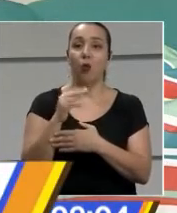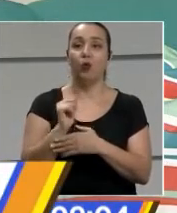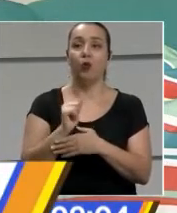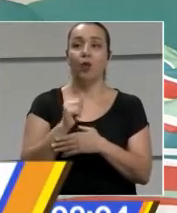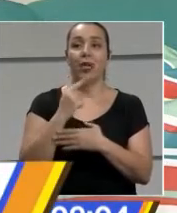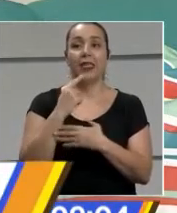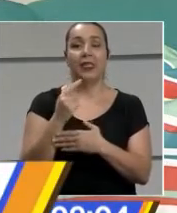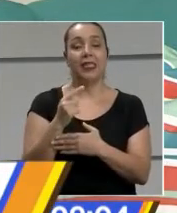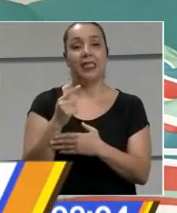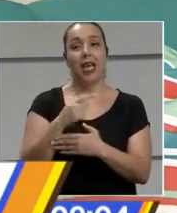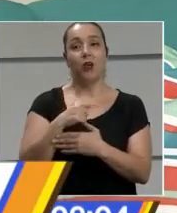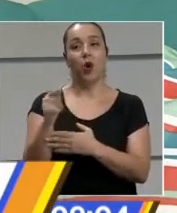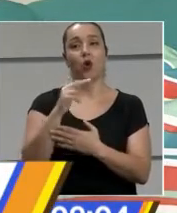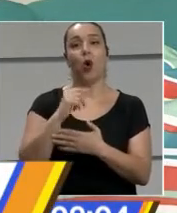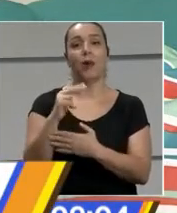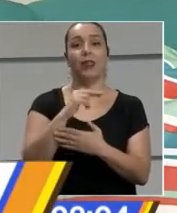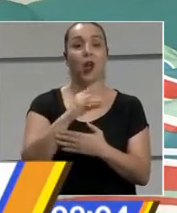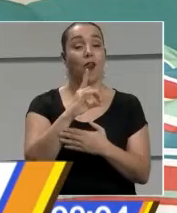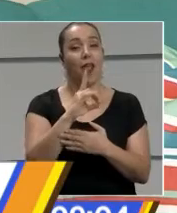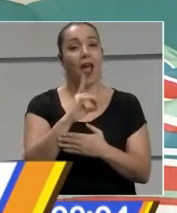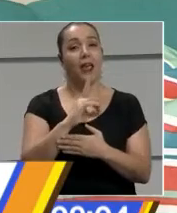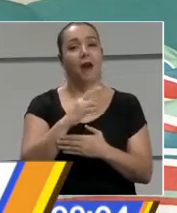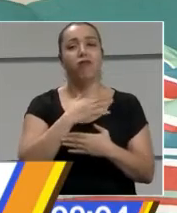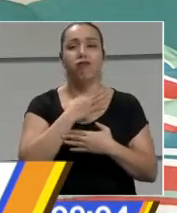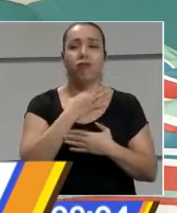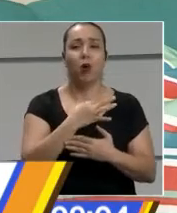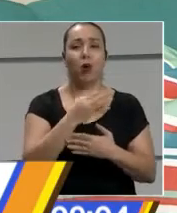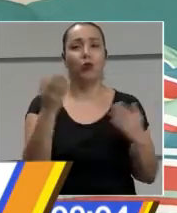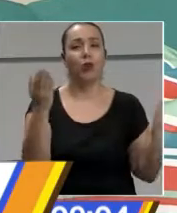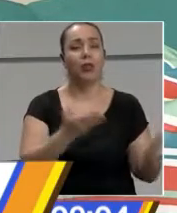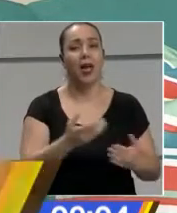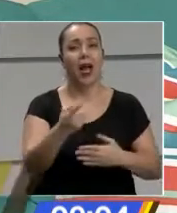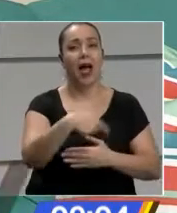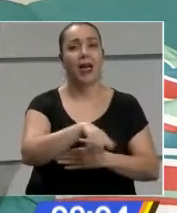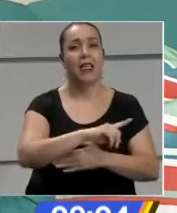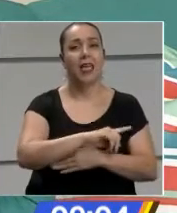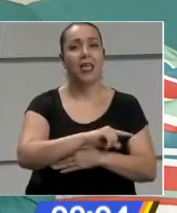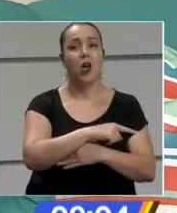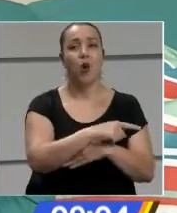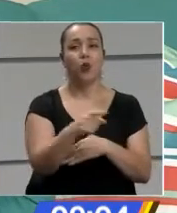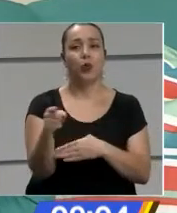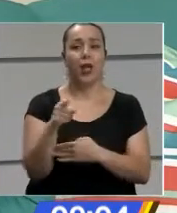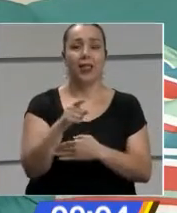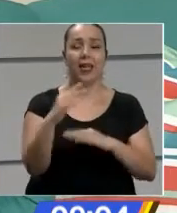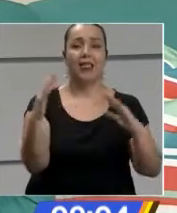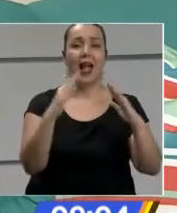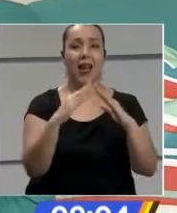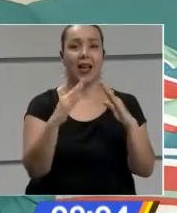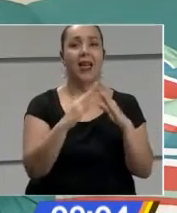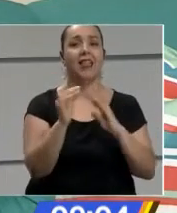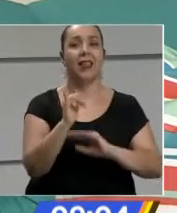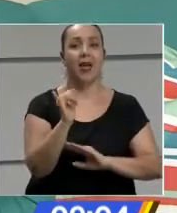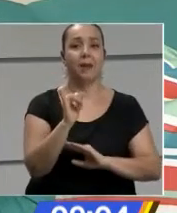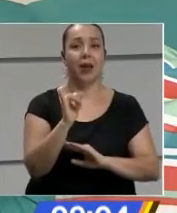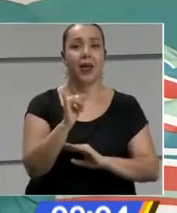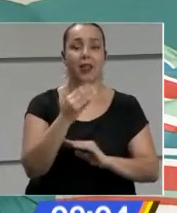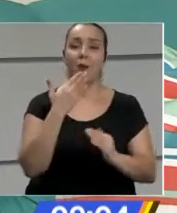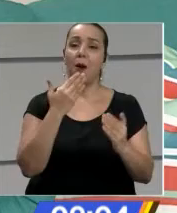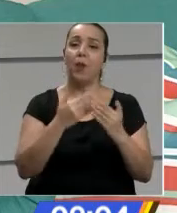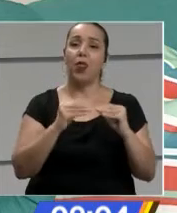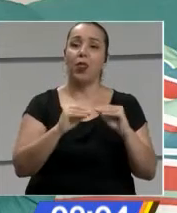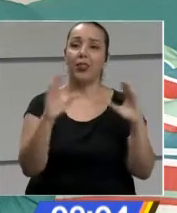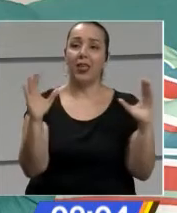invitación, compañeros. Daira, un gusto estar aquí compartiendo con ustedes y con todos ustedes en casita también. Chicos, buenos